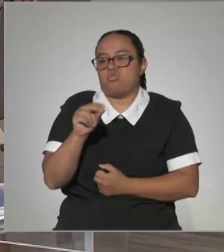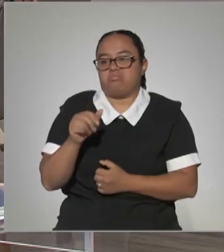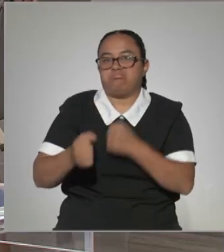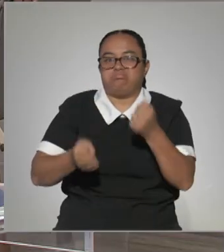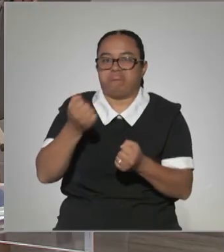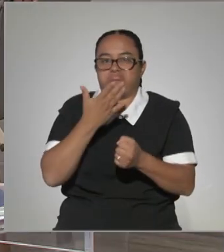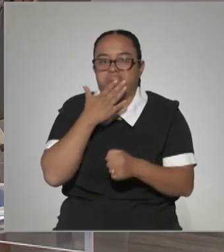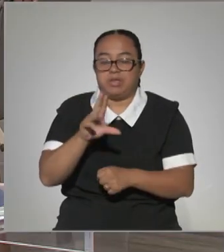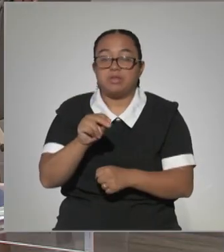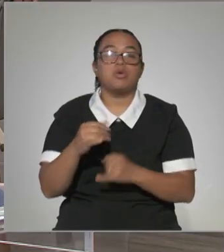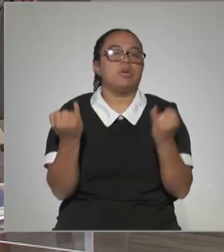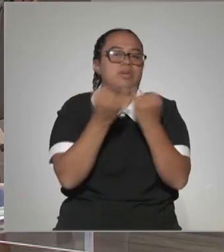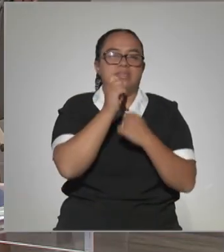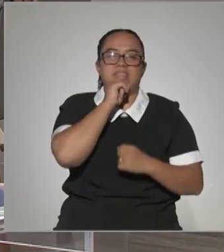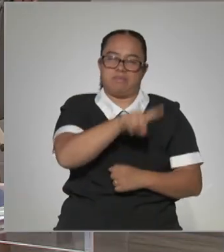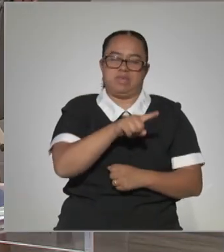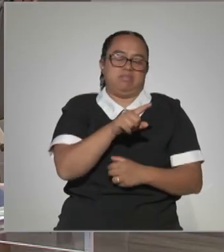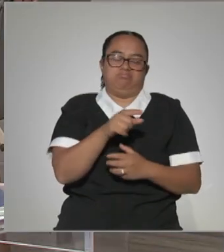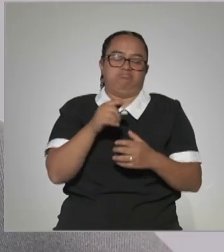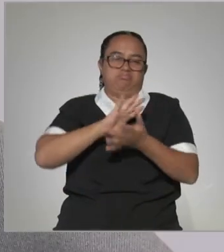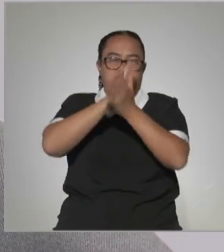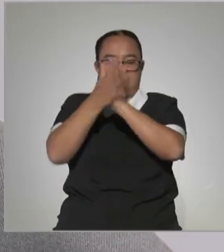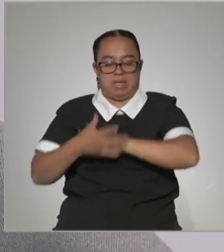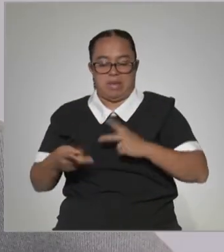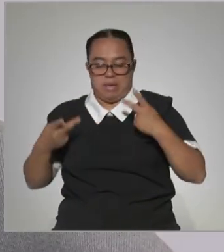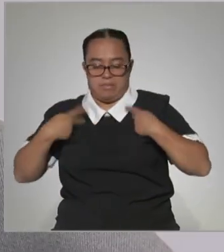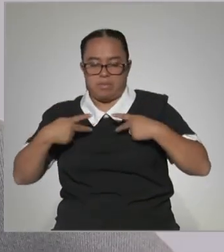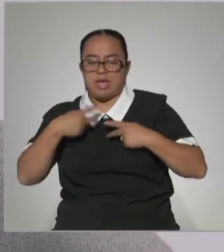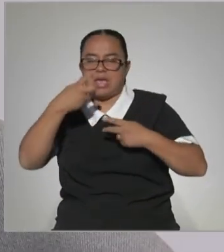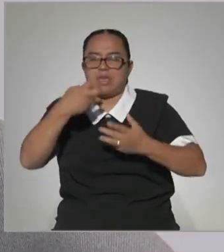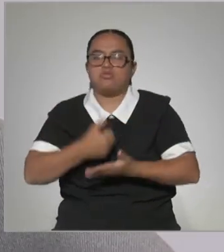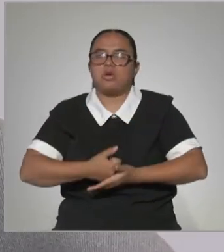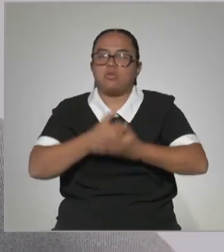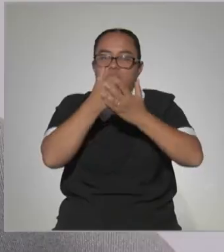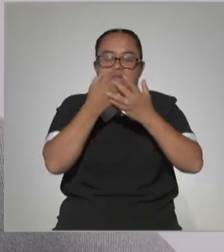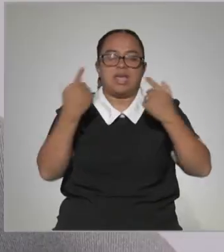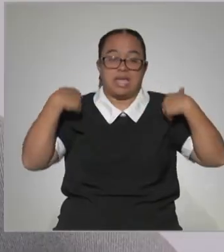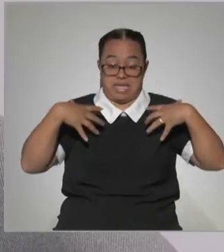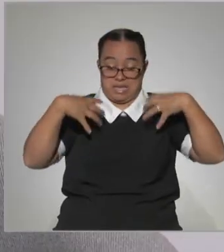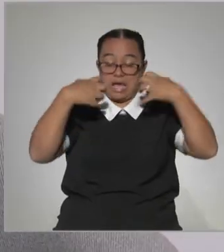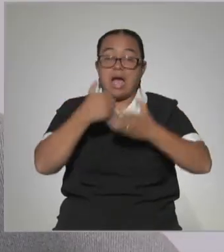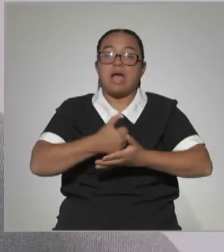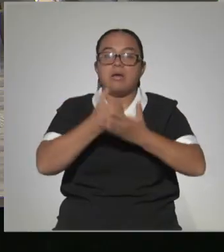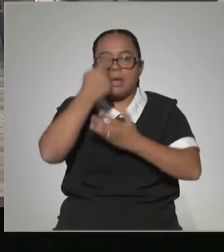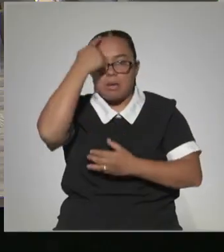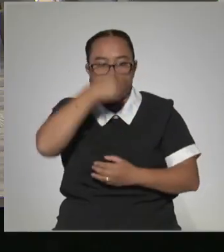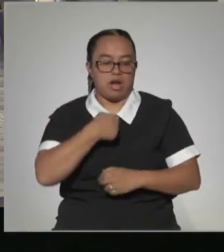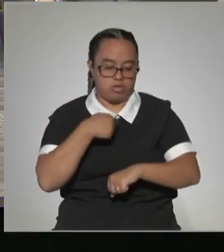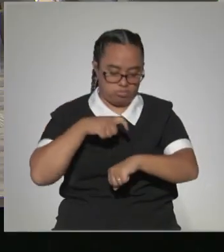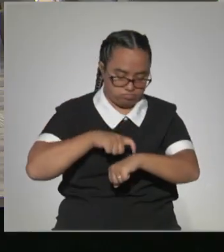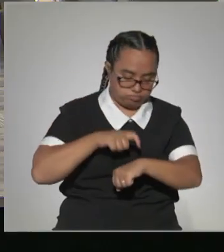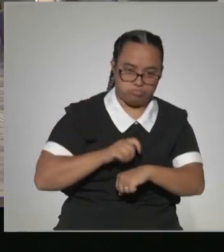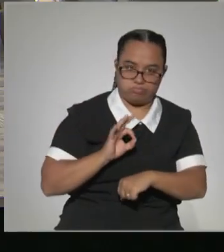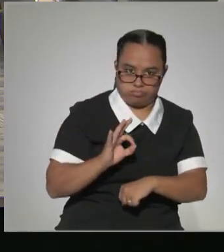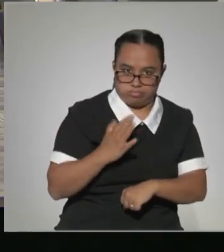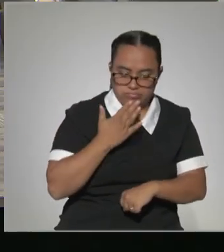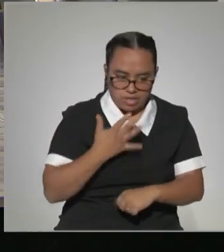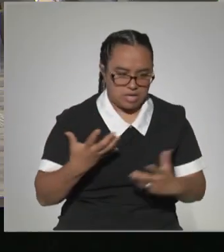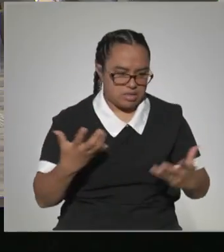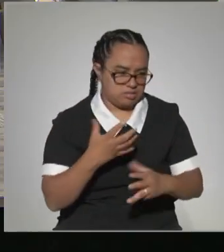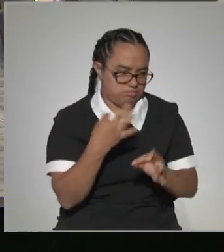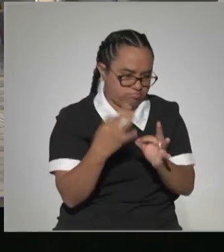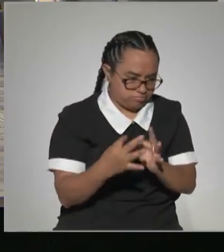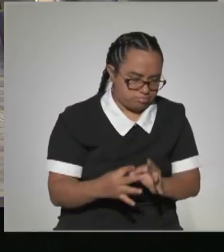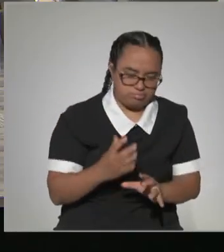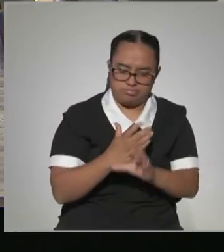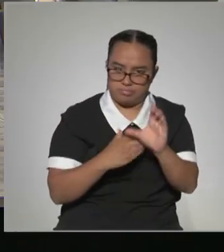ya despertamos y nos ayudan para lavarme los dientes, para llegar a tiempo, para cumplir ciertas cosas.